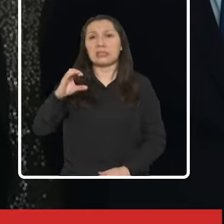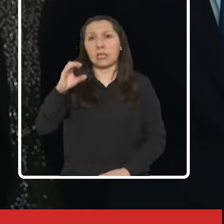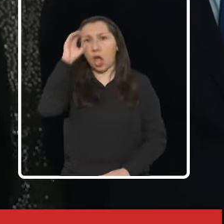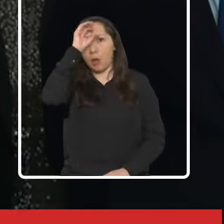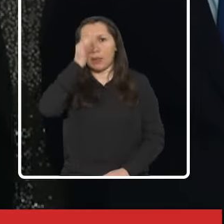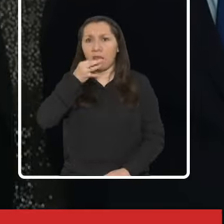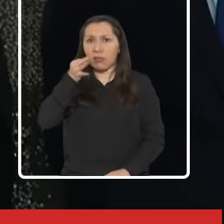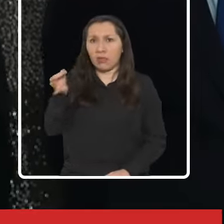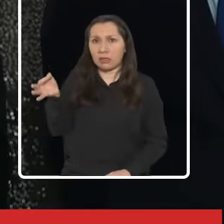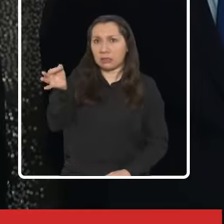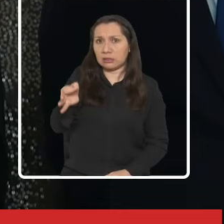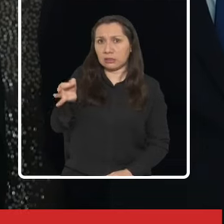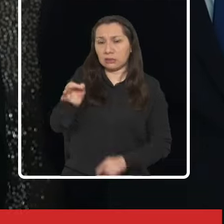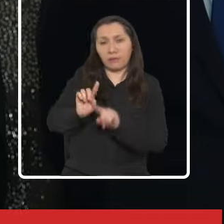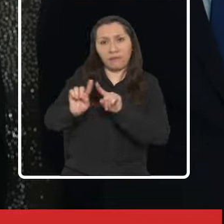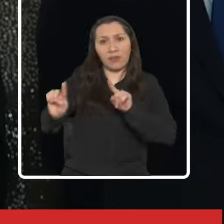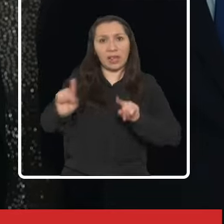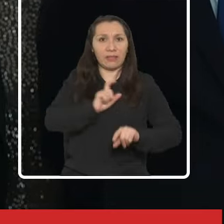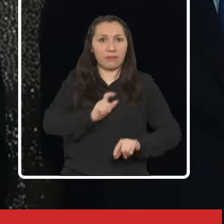postura.